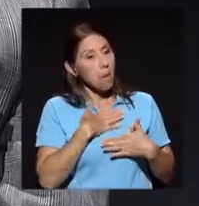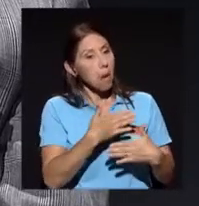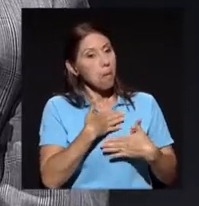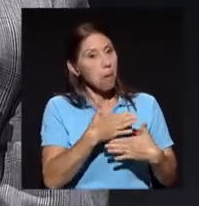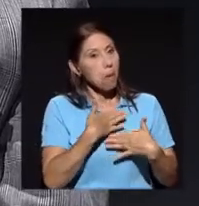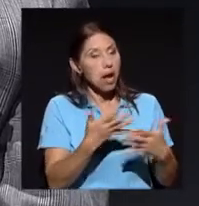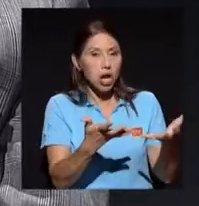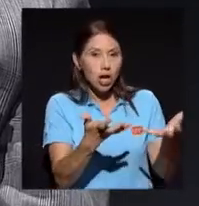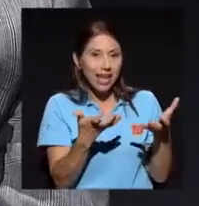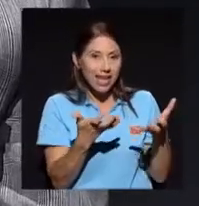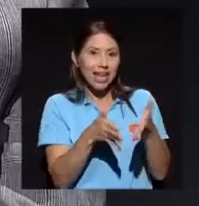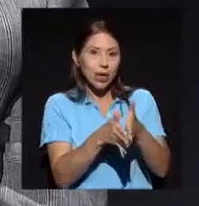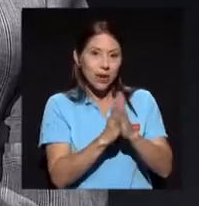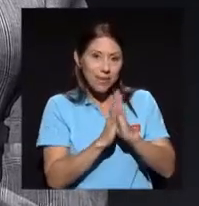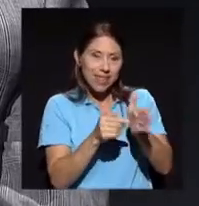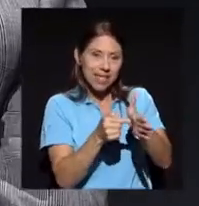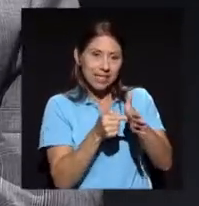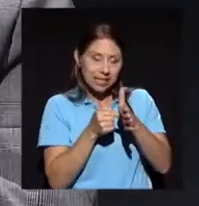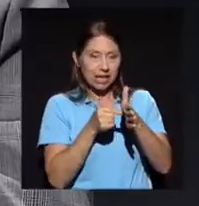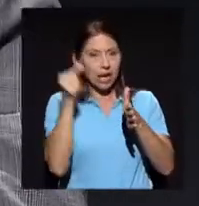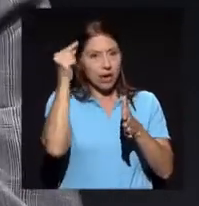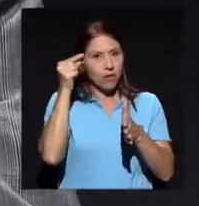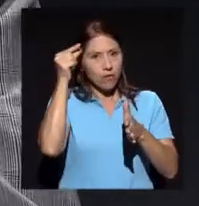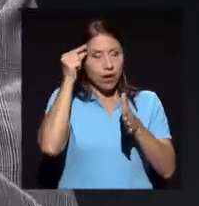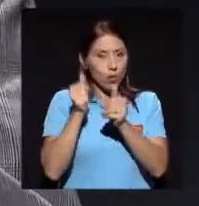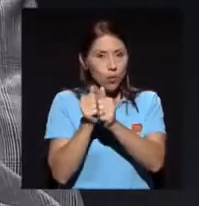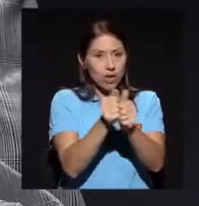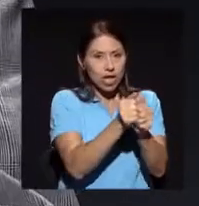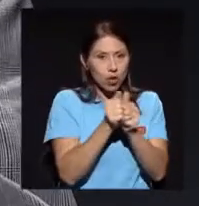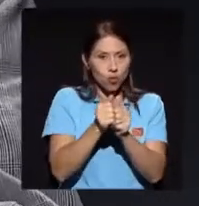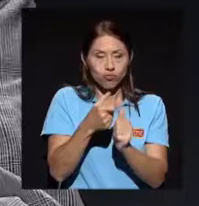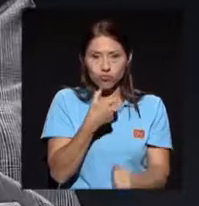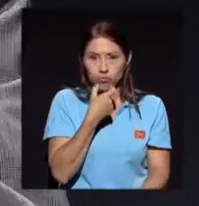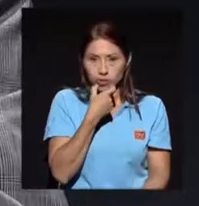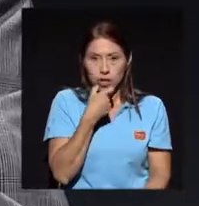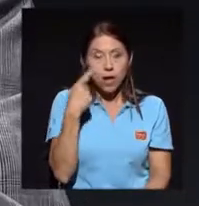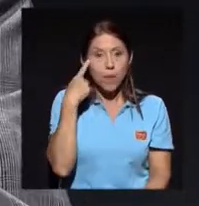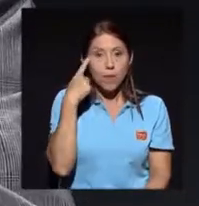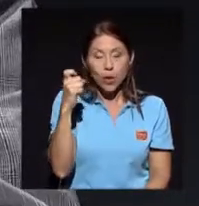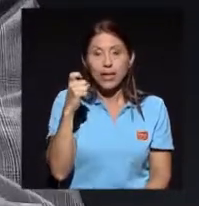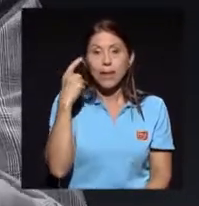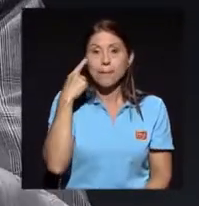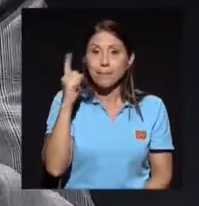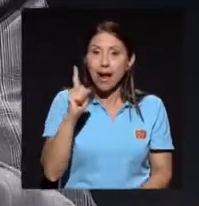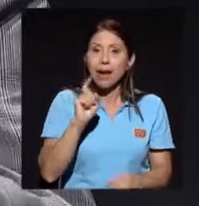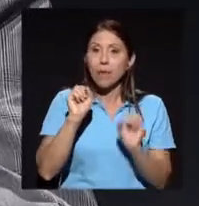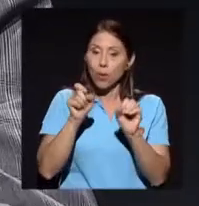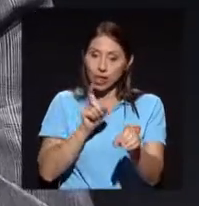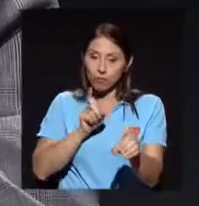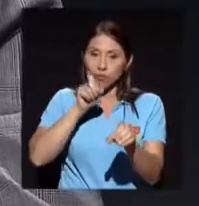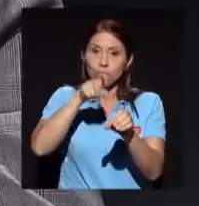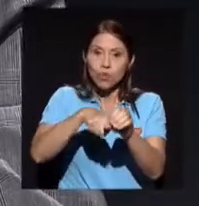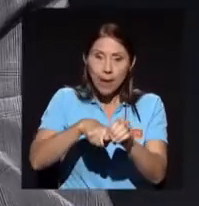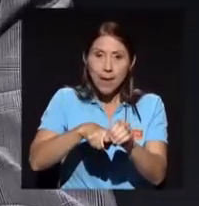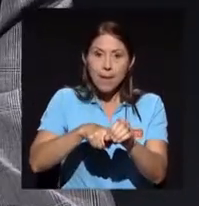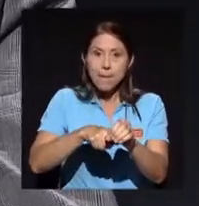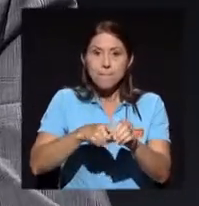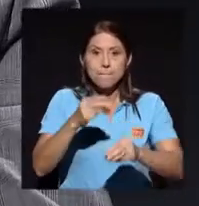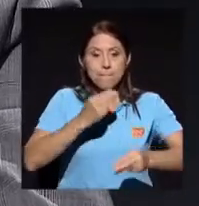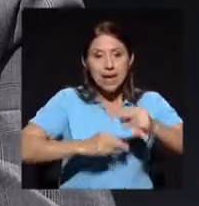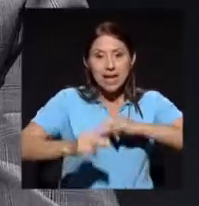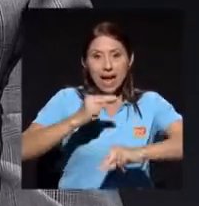porque para mantenerse en el mercado común para mantenerse al mercado único